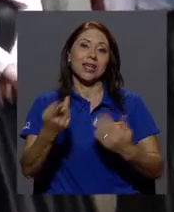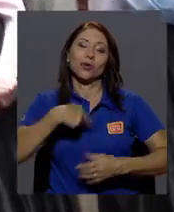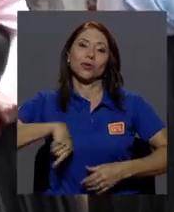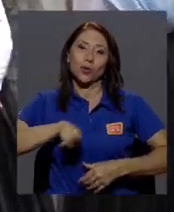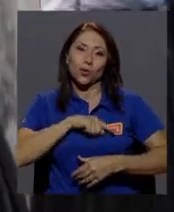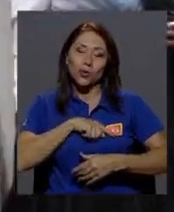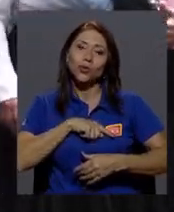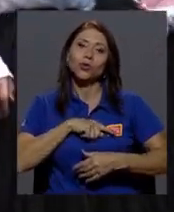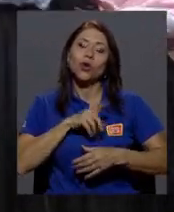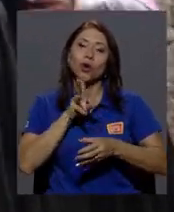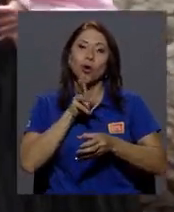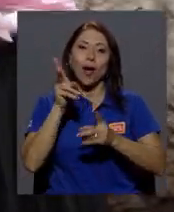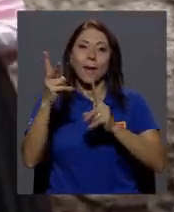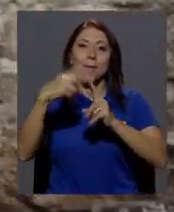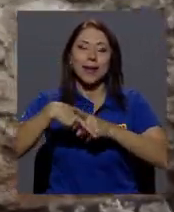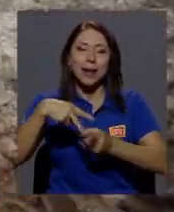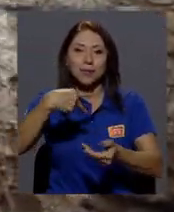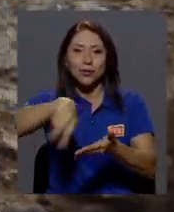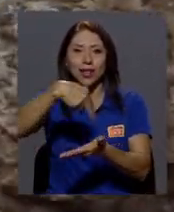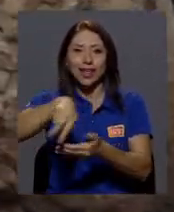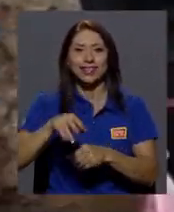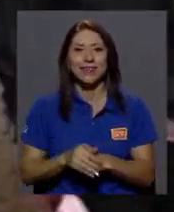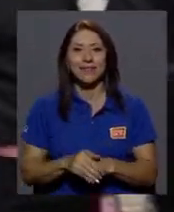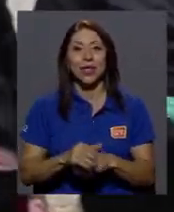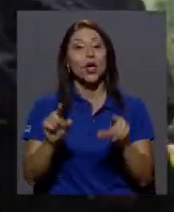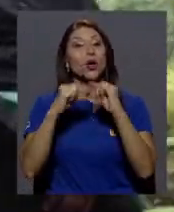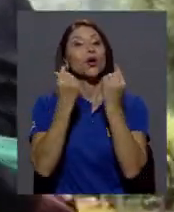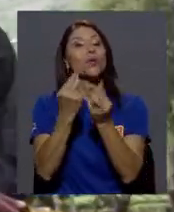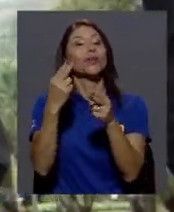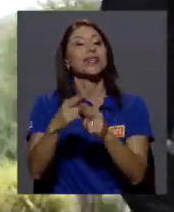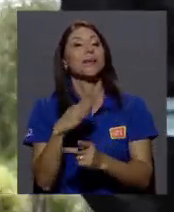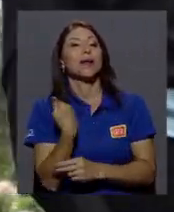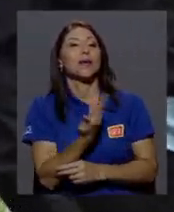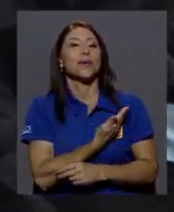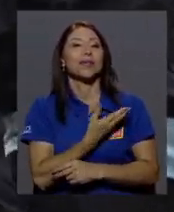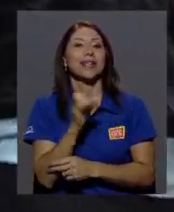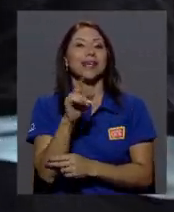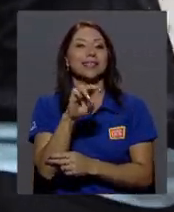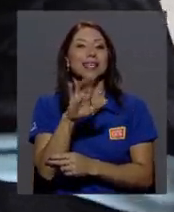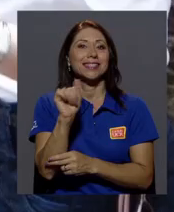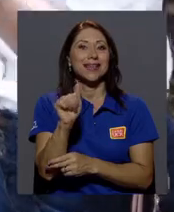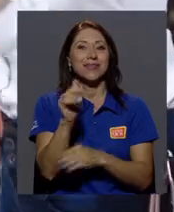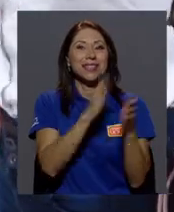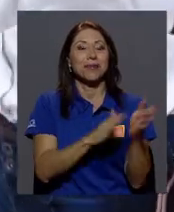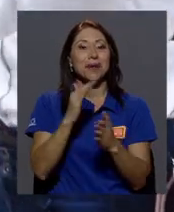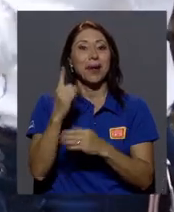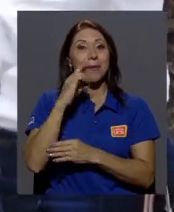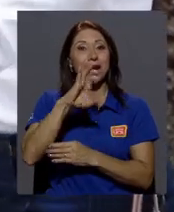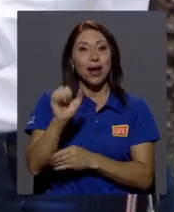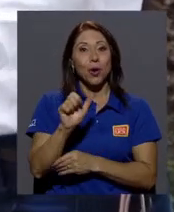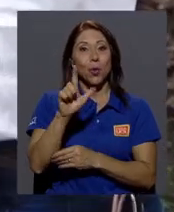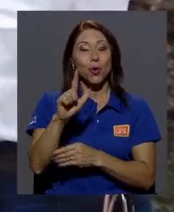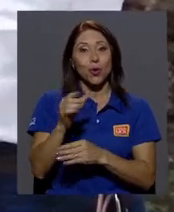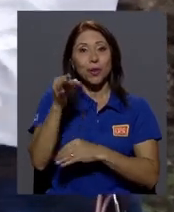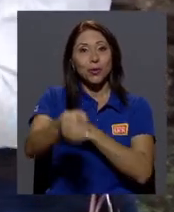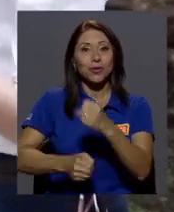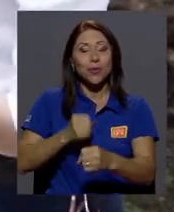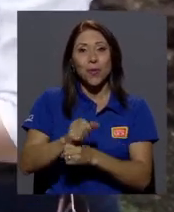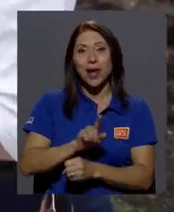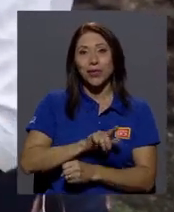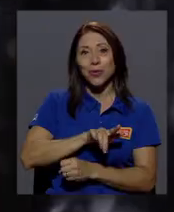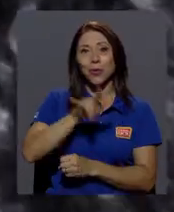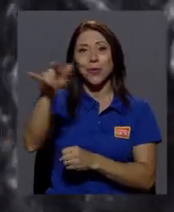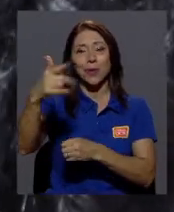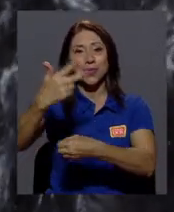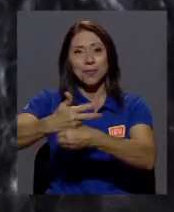al elemento de la danza. Nuestra Esencia se prepara para realizar una gira por Guatemala en julio de 2019, como